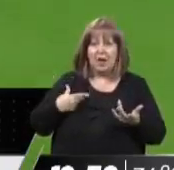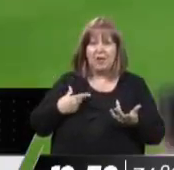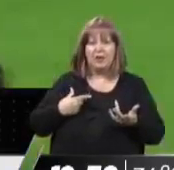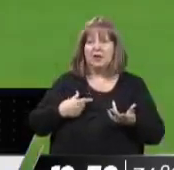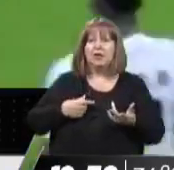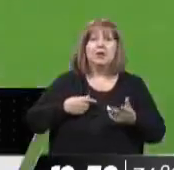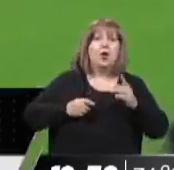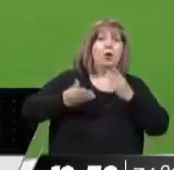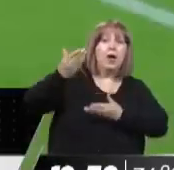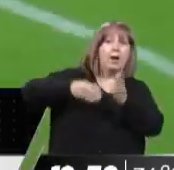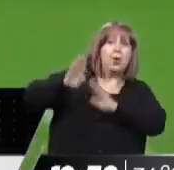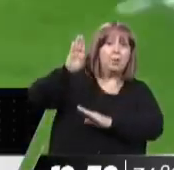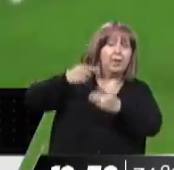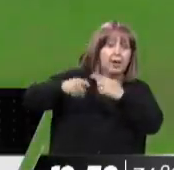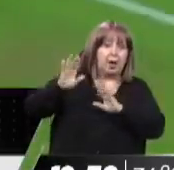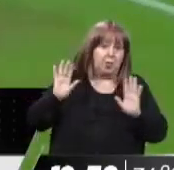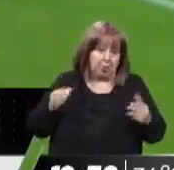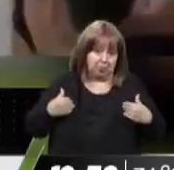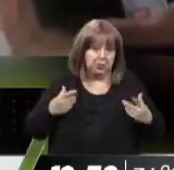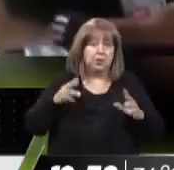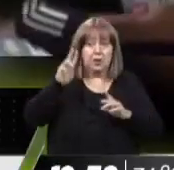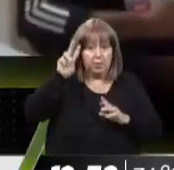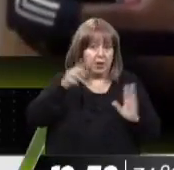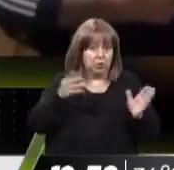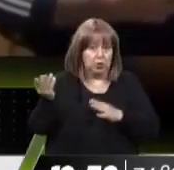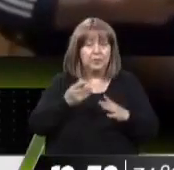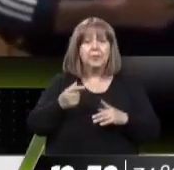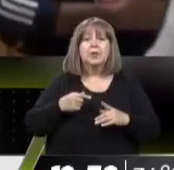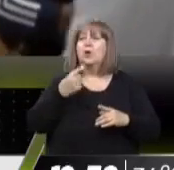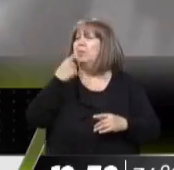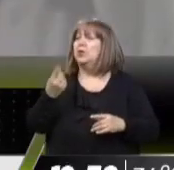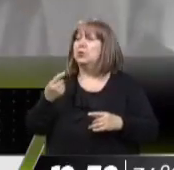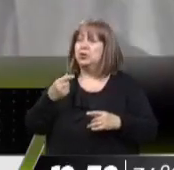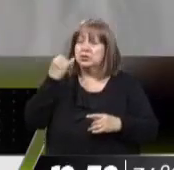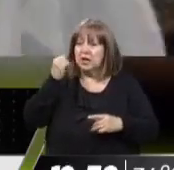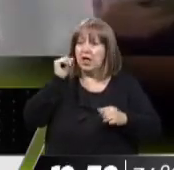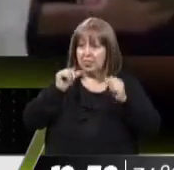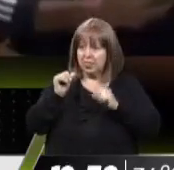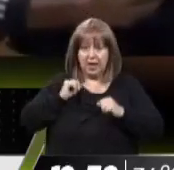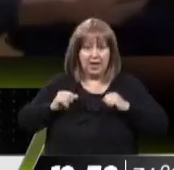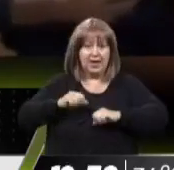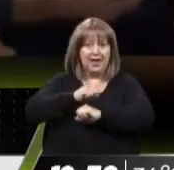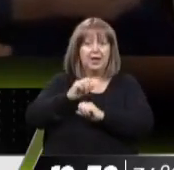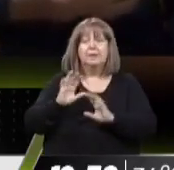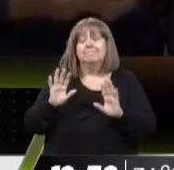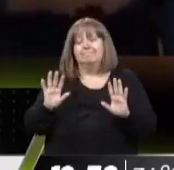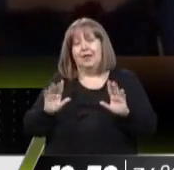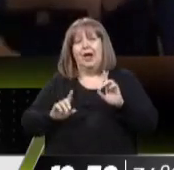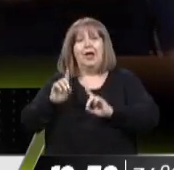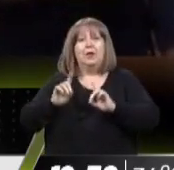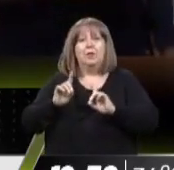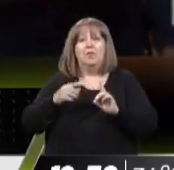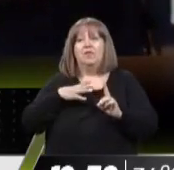seguir o no. ¿Físicamente terminaron todos bien? Bueno, ahí tenemos algunos problemitas. Todavía, bueno, tenemos días